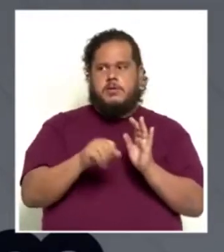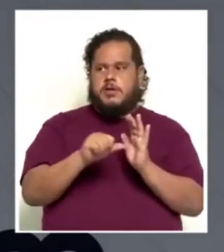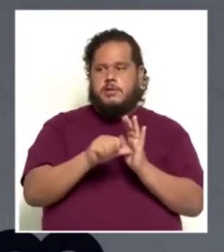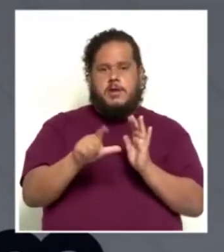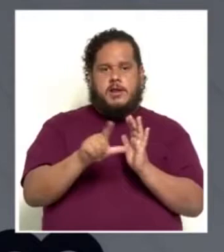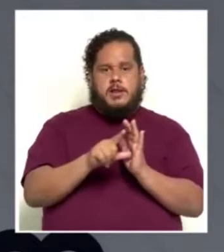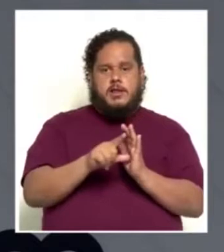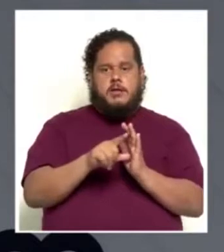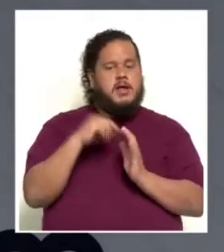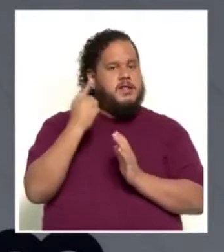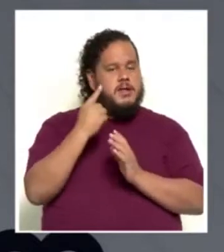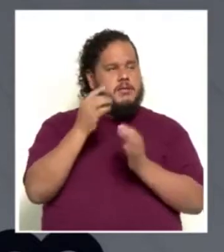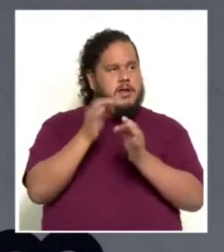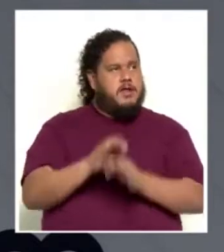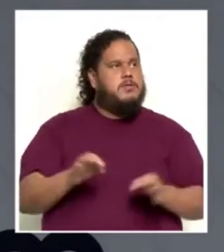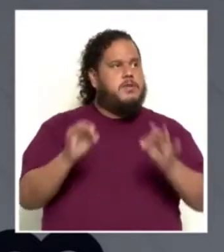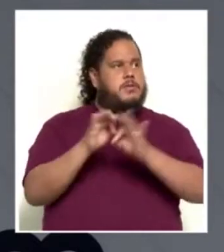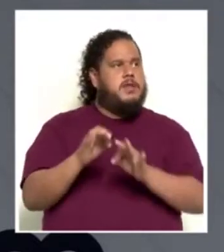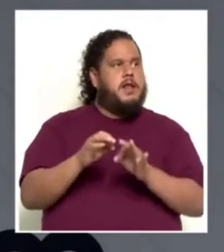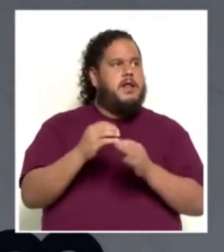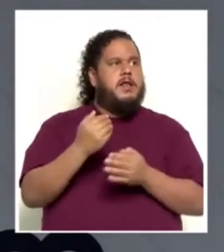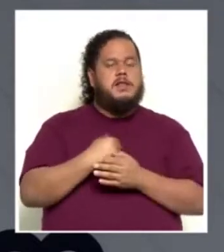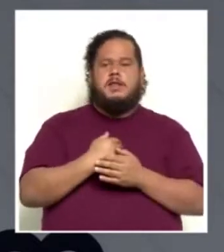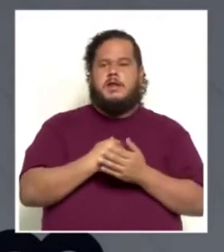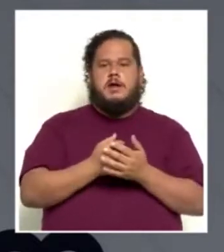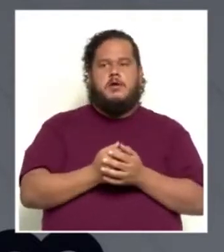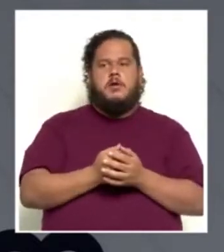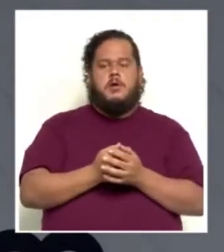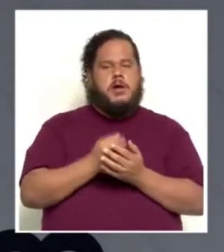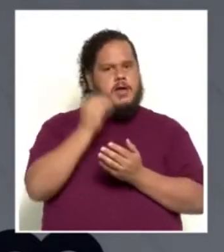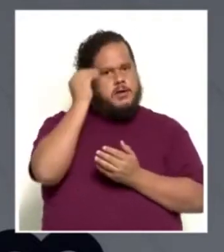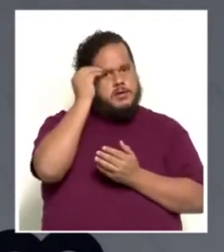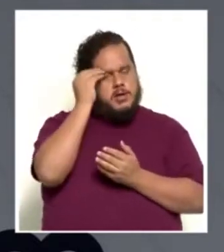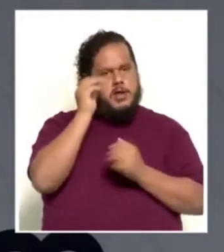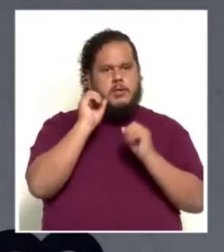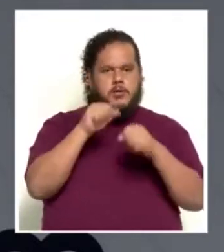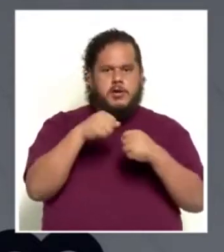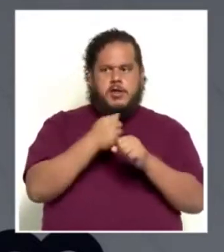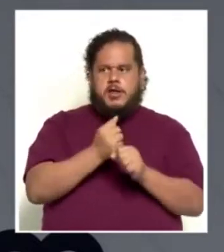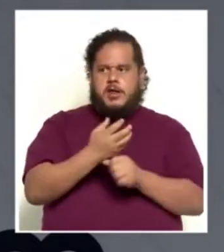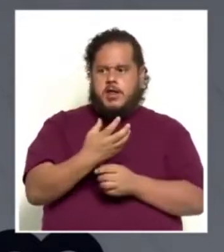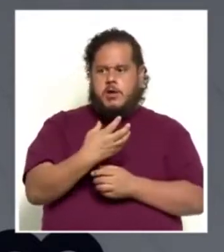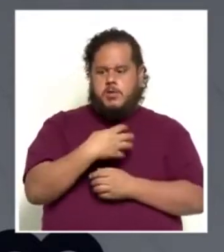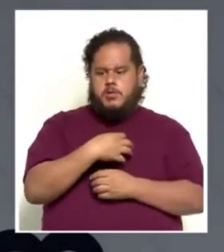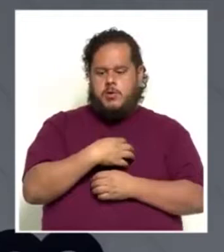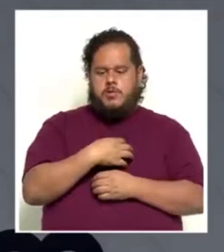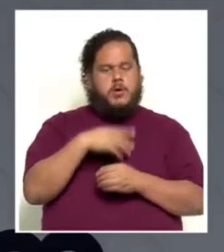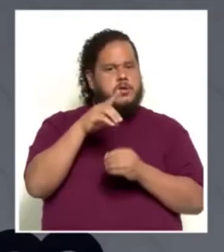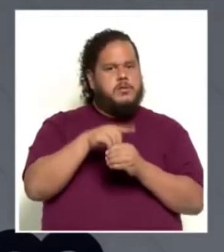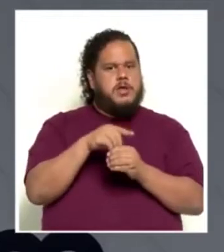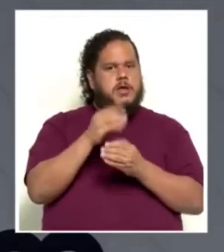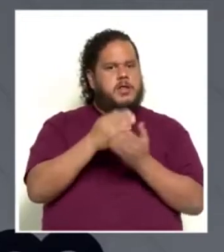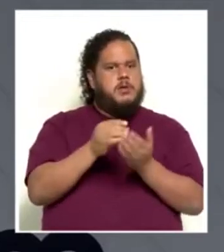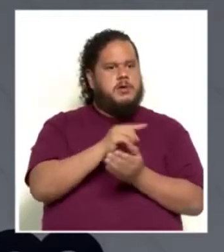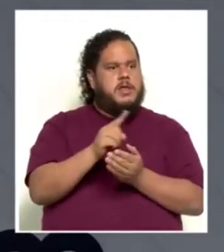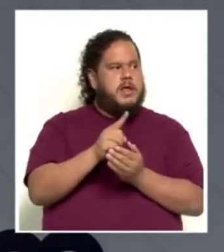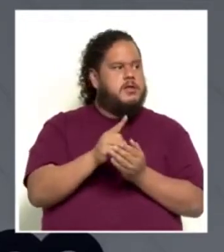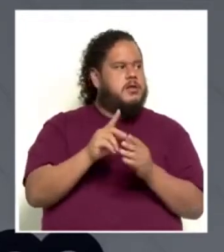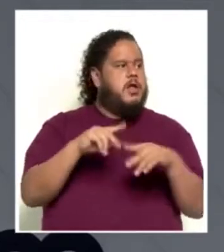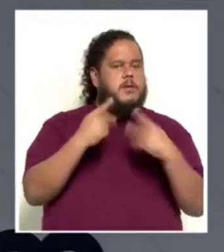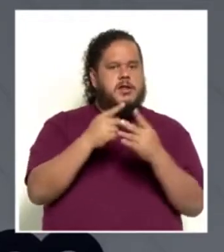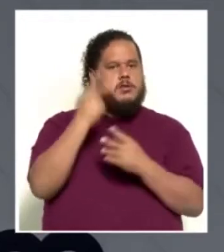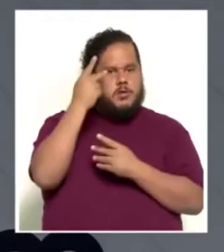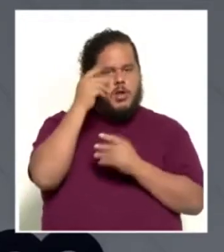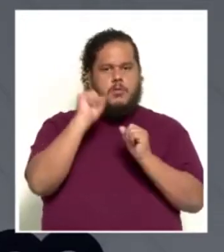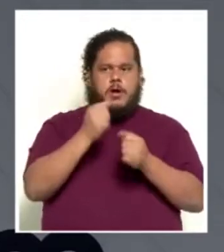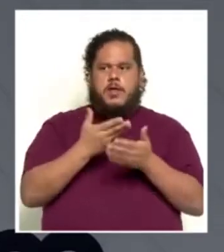es fundamental pues tenerlo en consideración, podría ser que un propio diputado de alguna de estas fracciones pues pueda generar